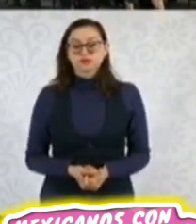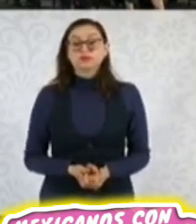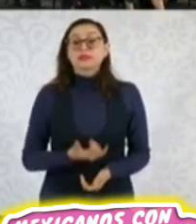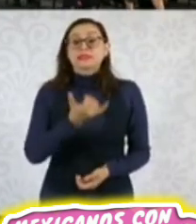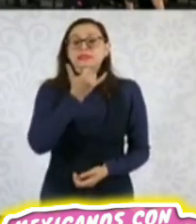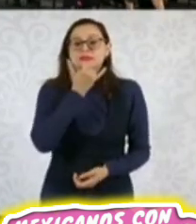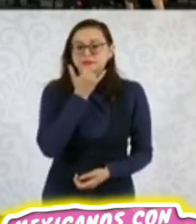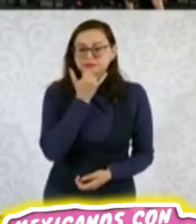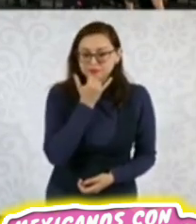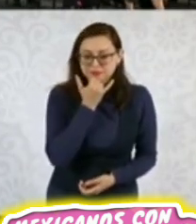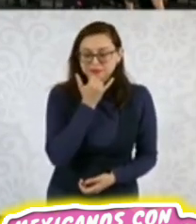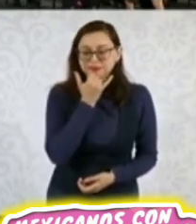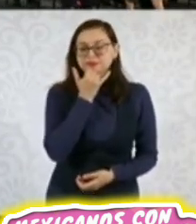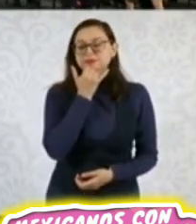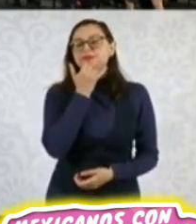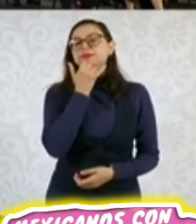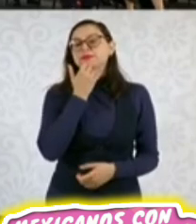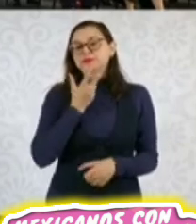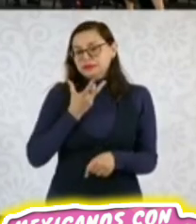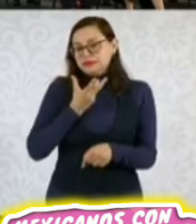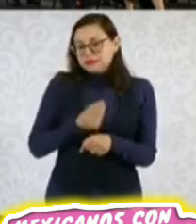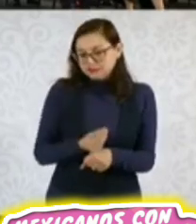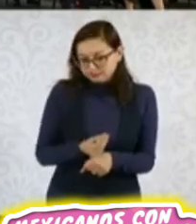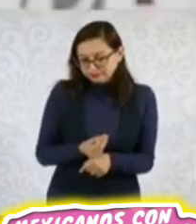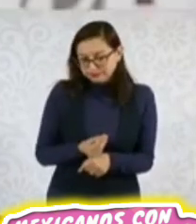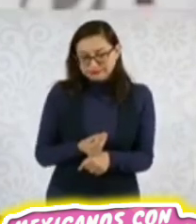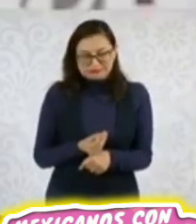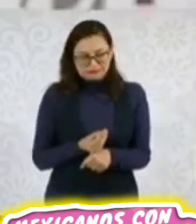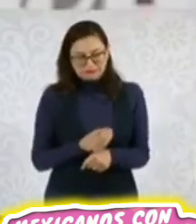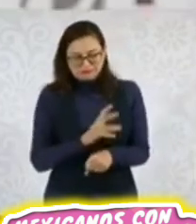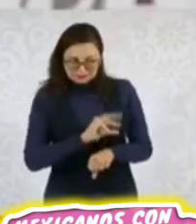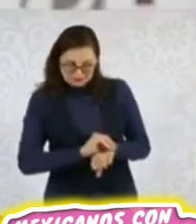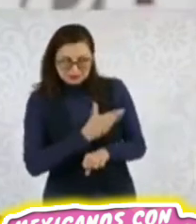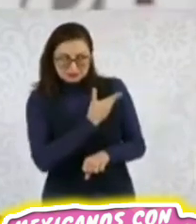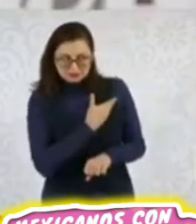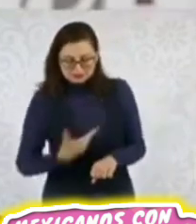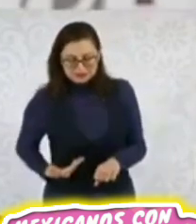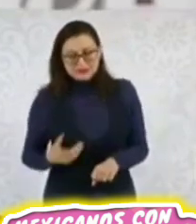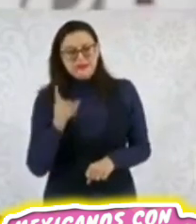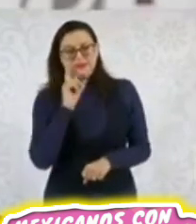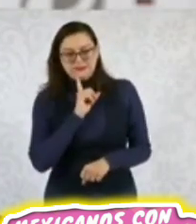Perdón, también anunciar con su permiso, presidenta, que como nos lo ha